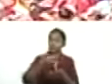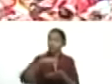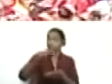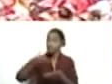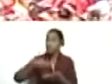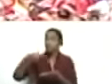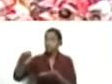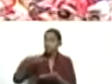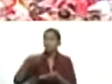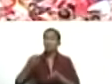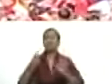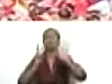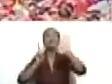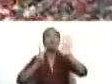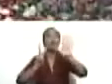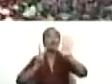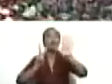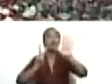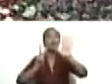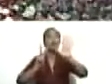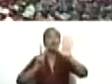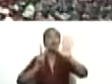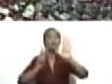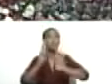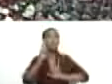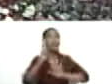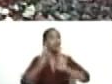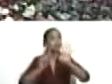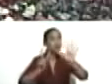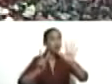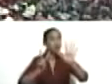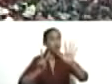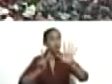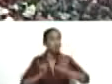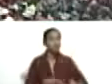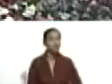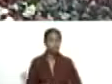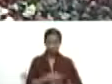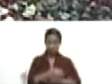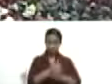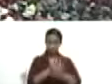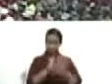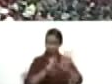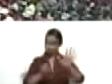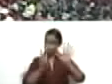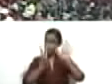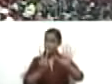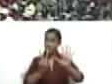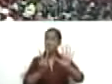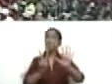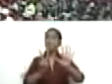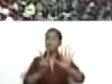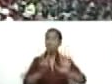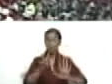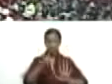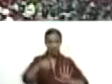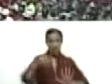Levanten la mano al que no le ha llegado. Bueno, mira, aquí hay un poco de